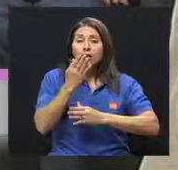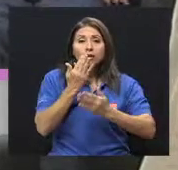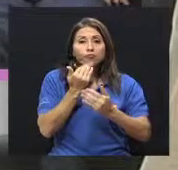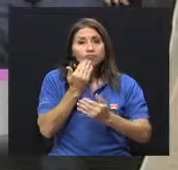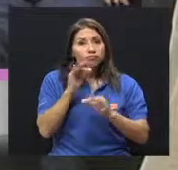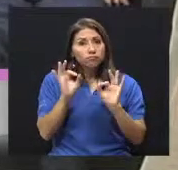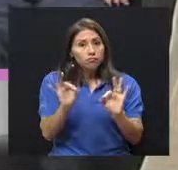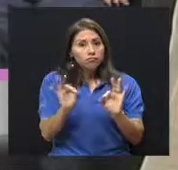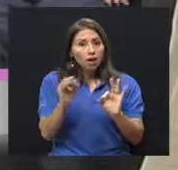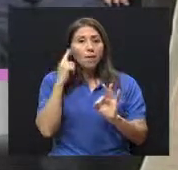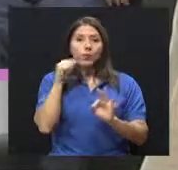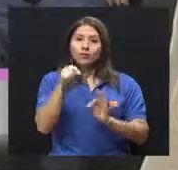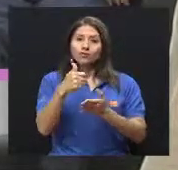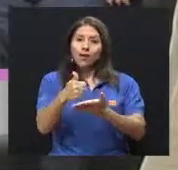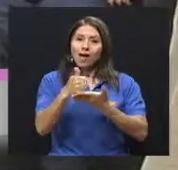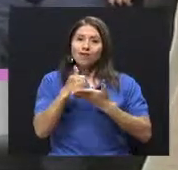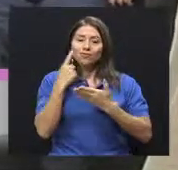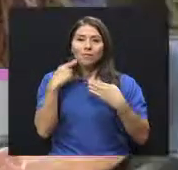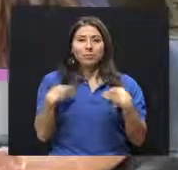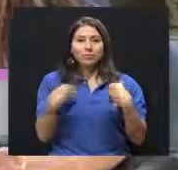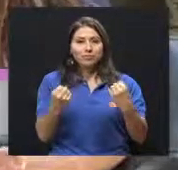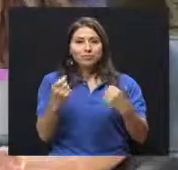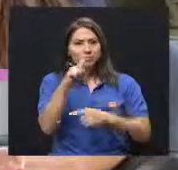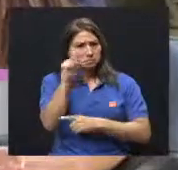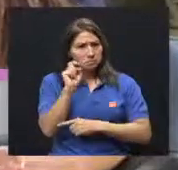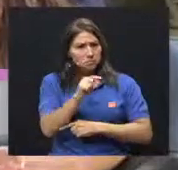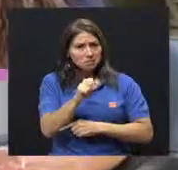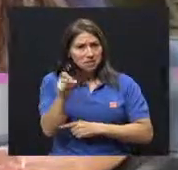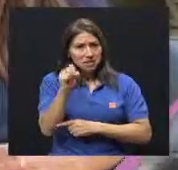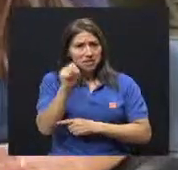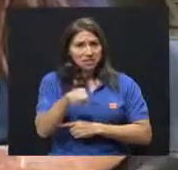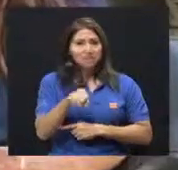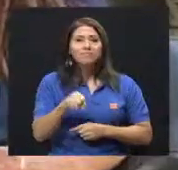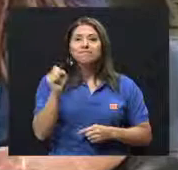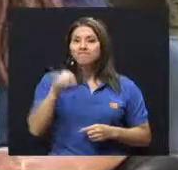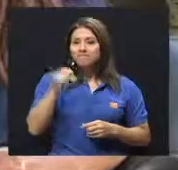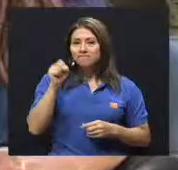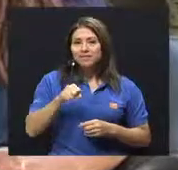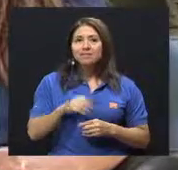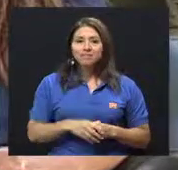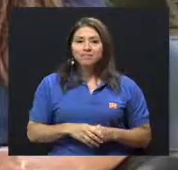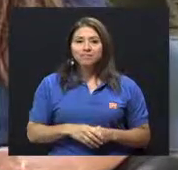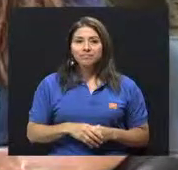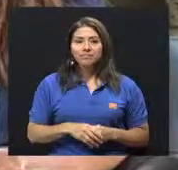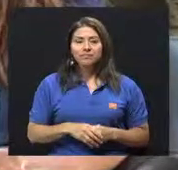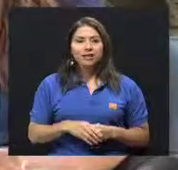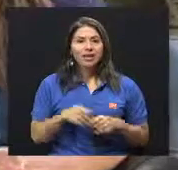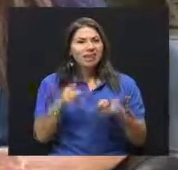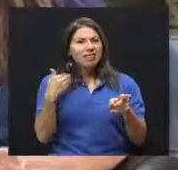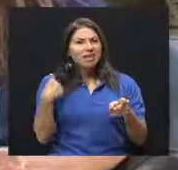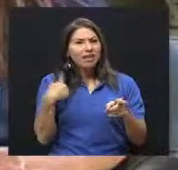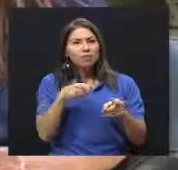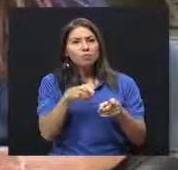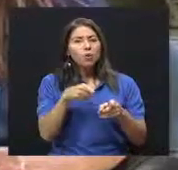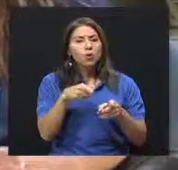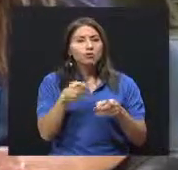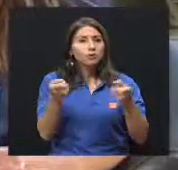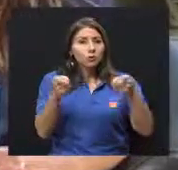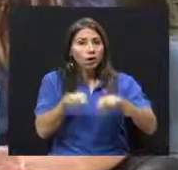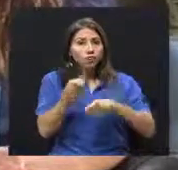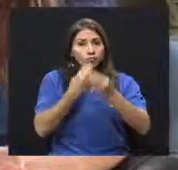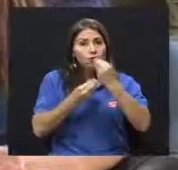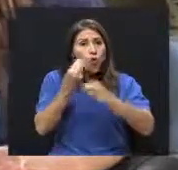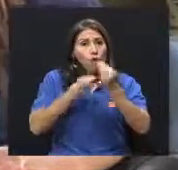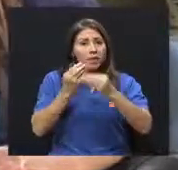nos ayuda definitivamente que a estar sanos. ¿Vos crees que sí, Jimena, es importante entonces? Sí. Y Derek, vos en tu caso, por